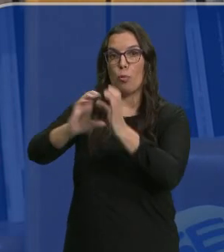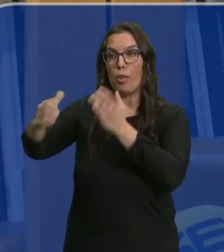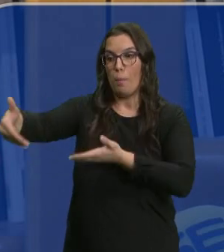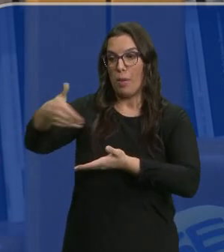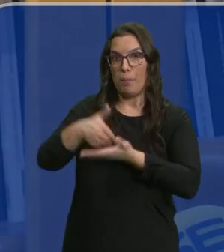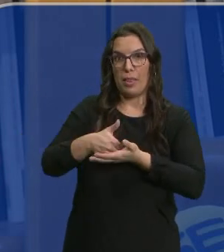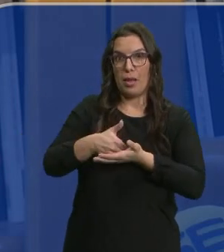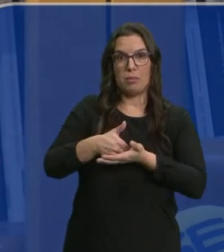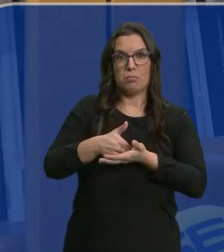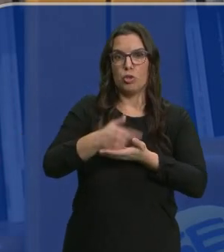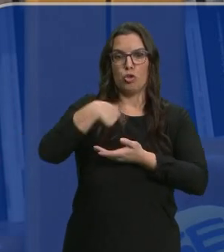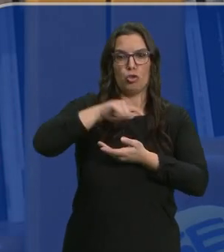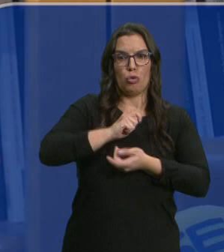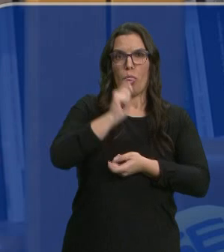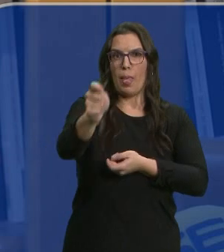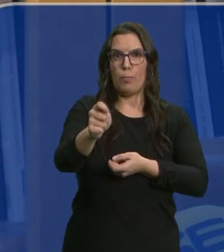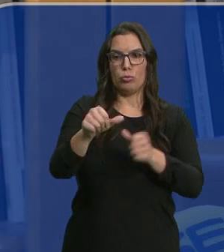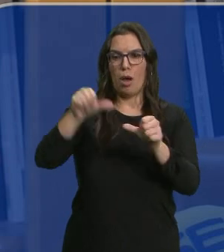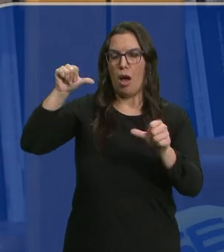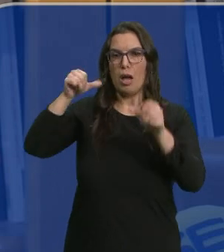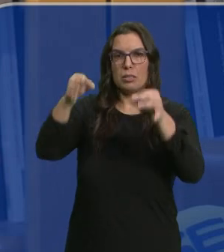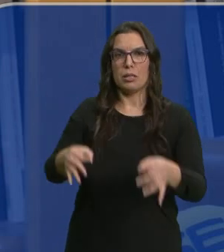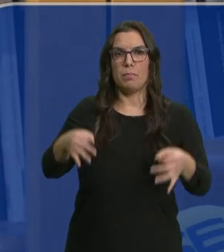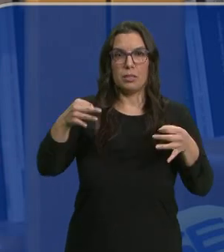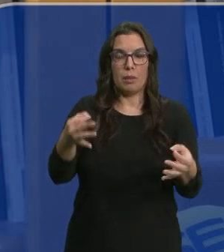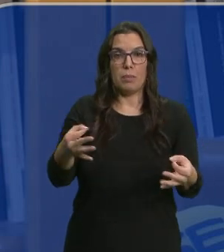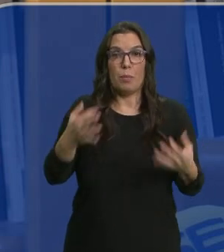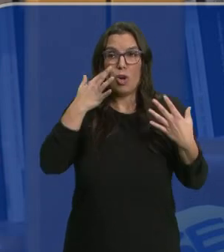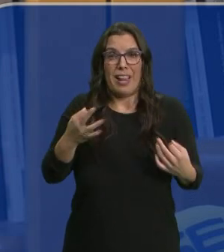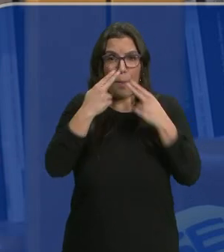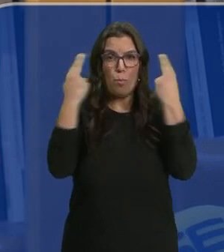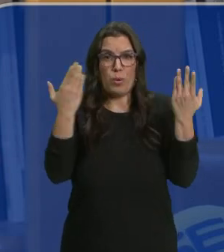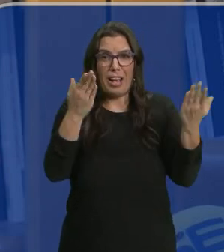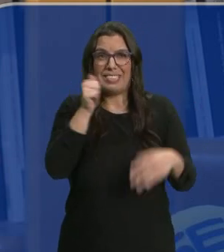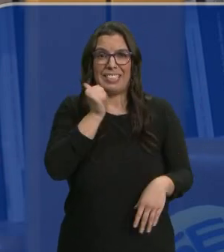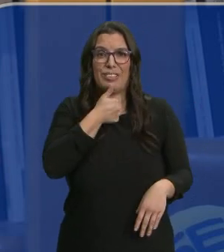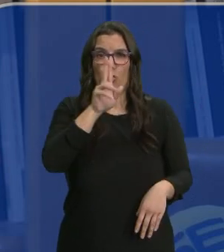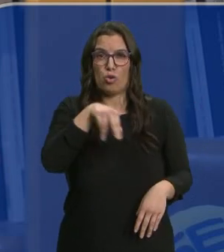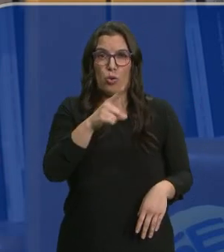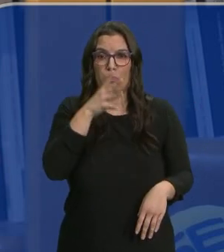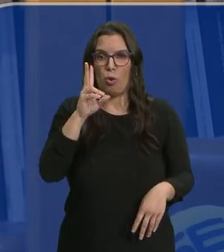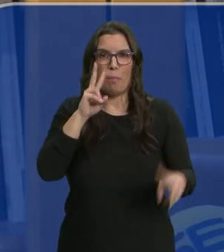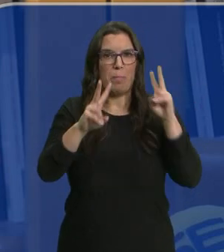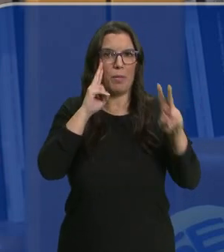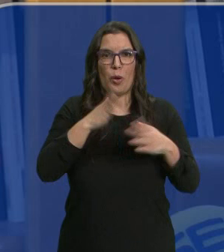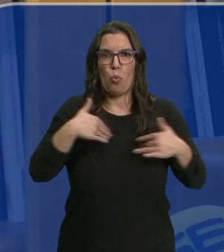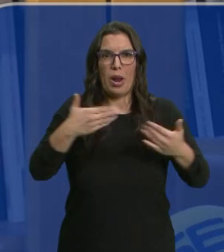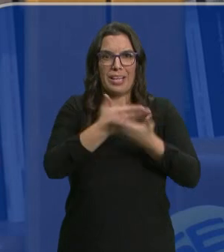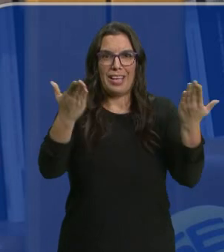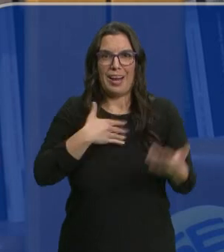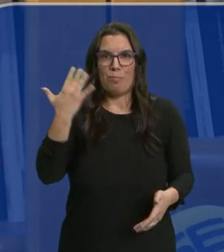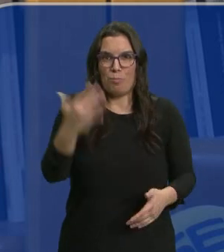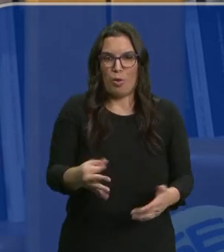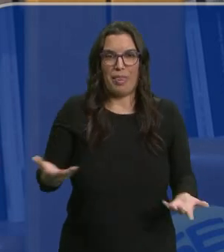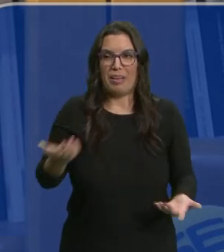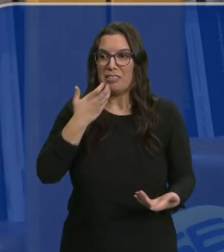comunicación, como hemos hecho en todos los casos. Resoluciones judiciales que, por lo demás, son públicas, porque están a disposición de todo